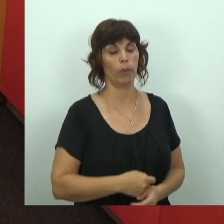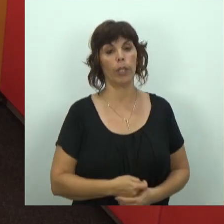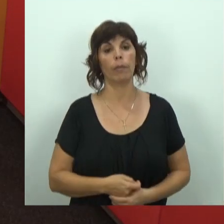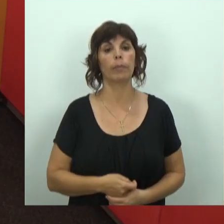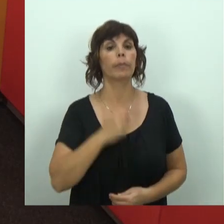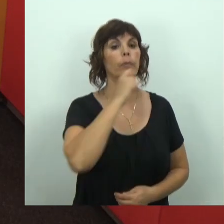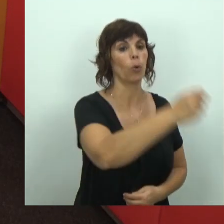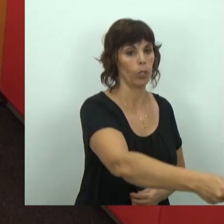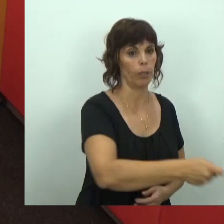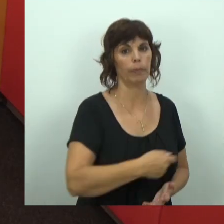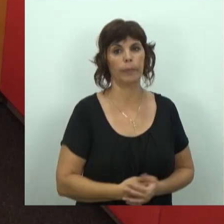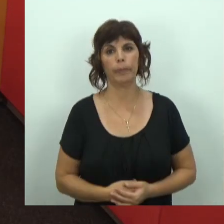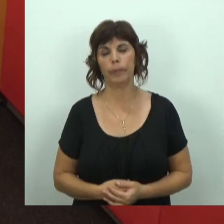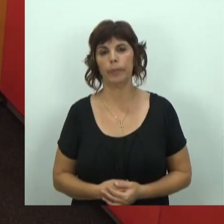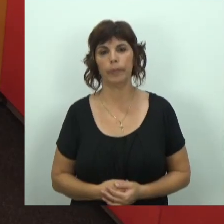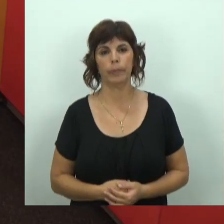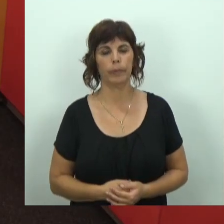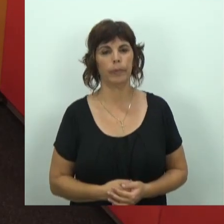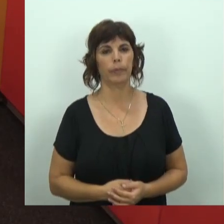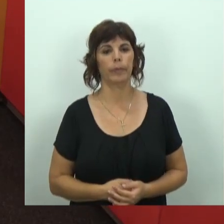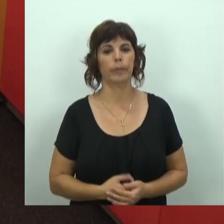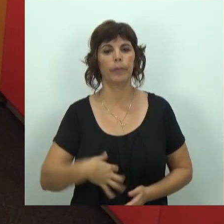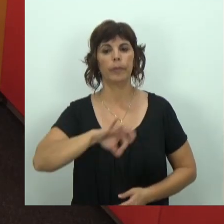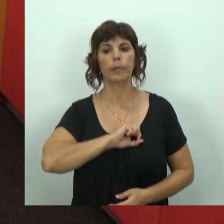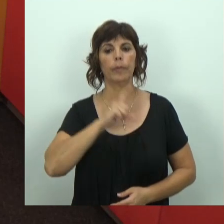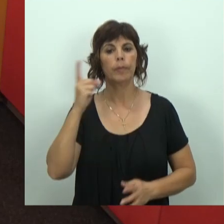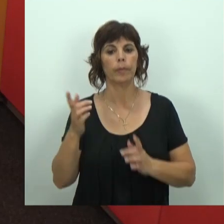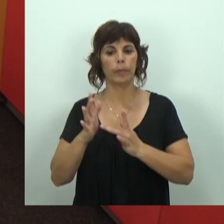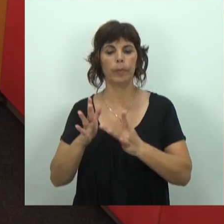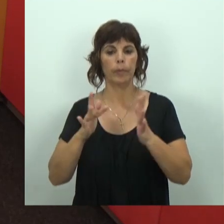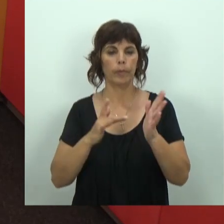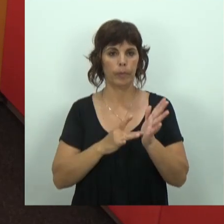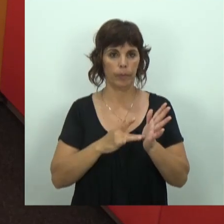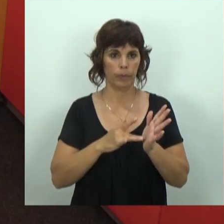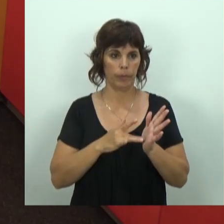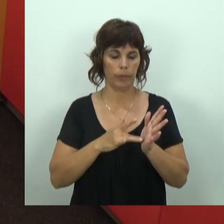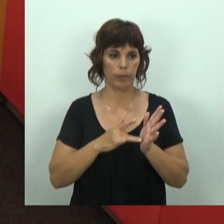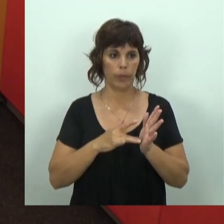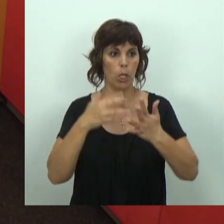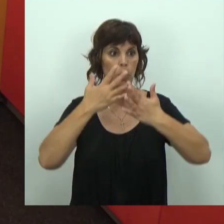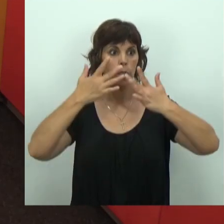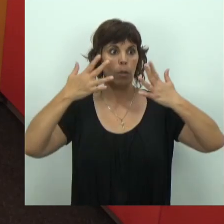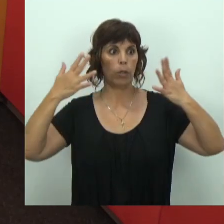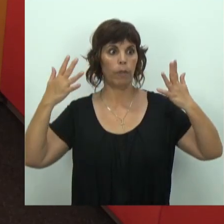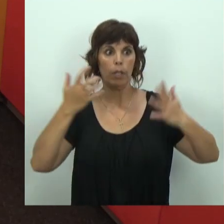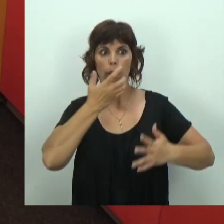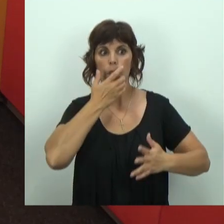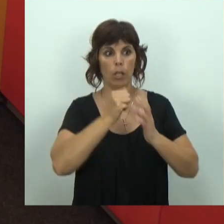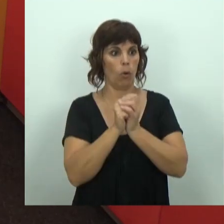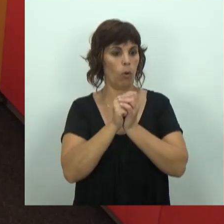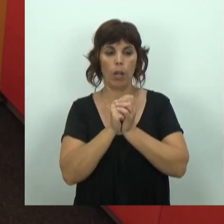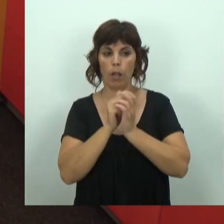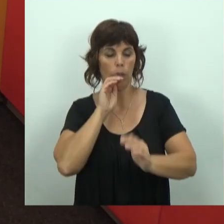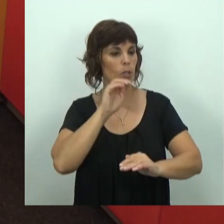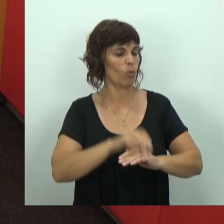Jesucristo no se glorifica en oraciones que no se cumplen, sino